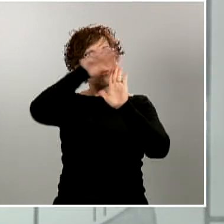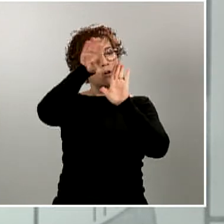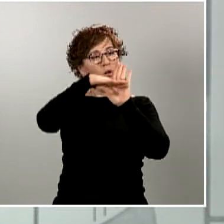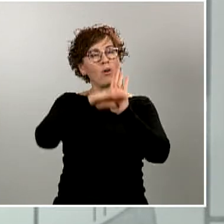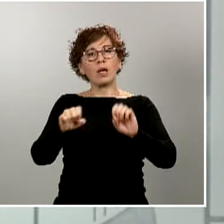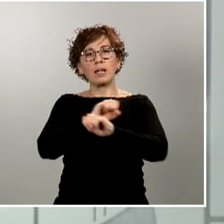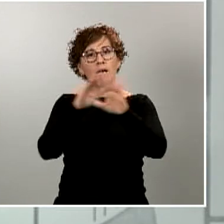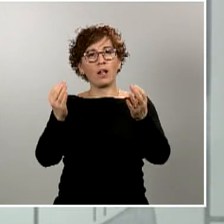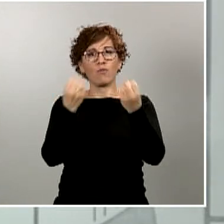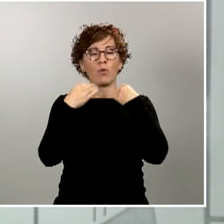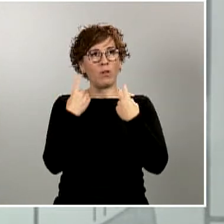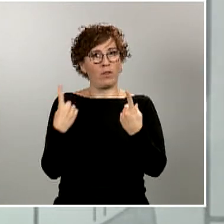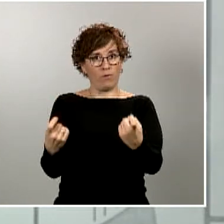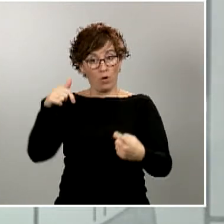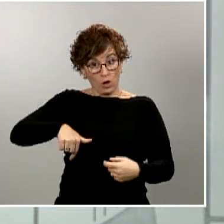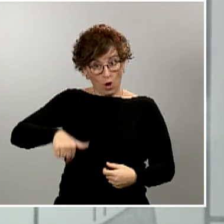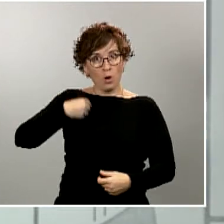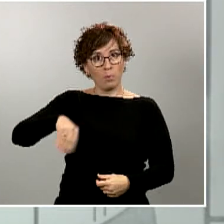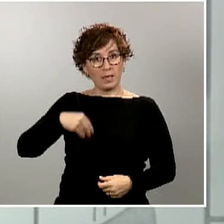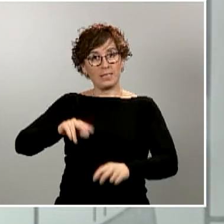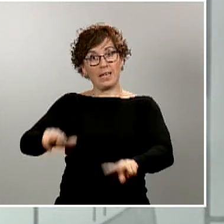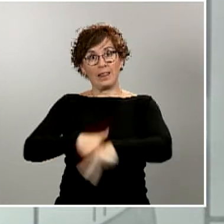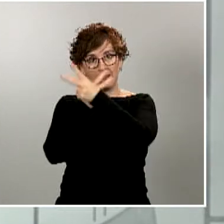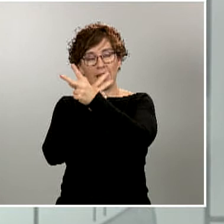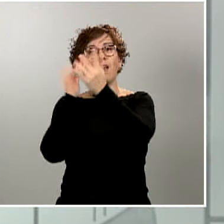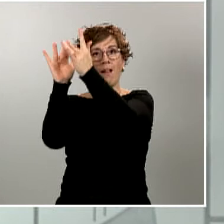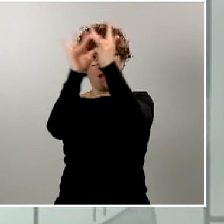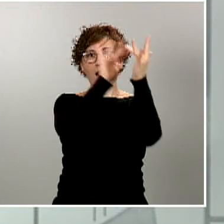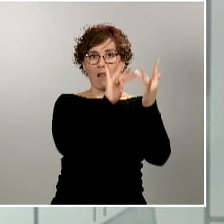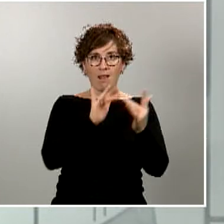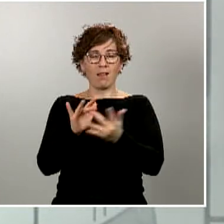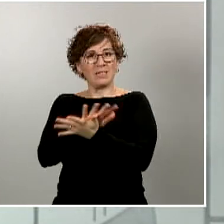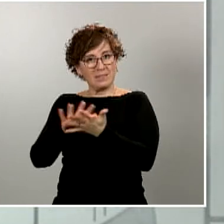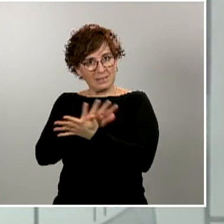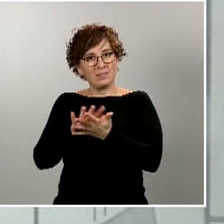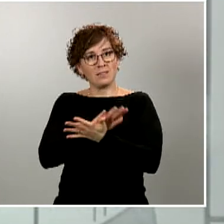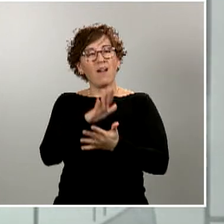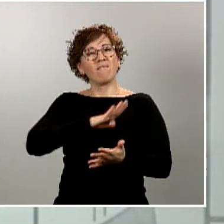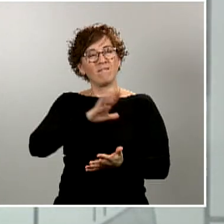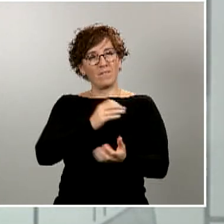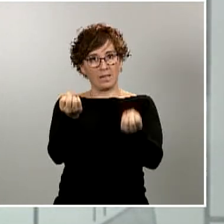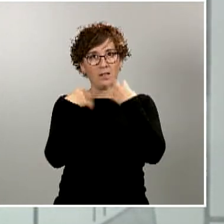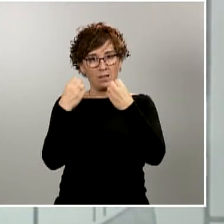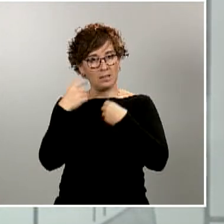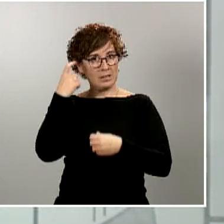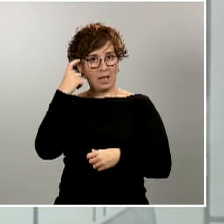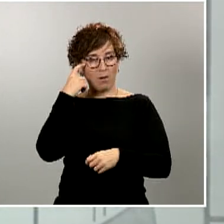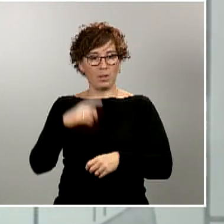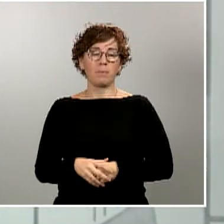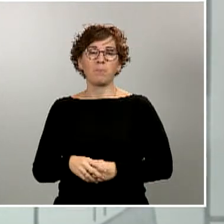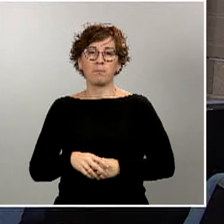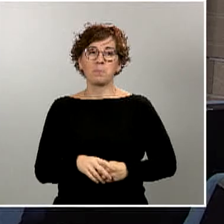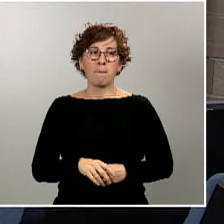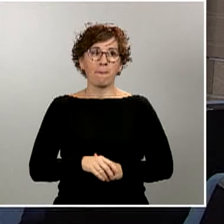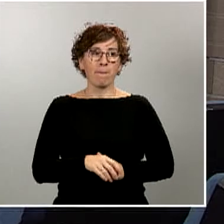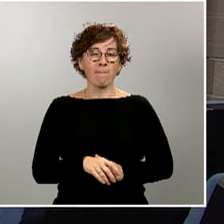hoy en la conferencia con presidentes de comunidades autónomas pues ha puesto el acento en disponer de esa información conforme a los parámetros que hemos establecido. Yo puedo